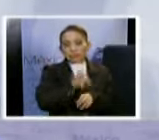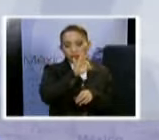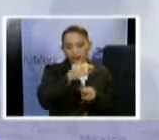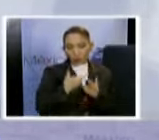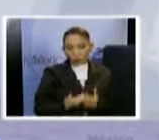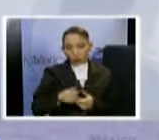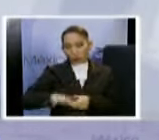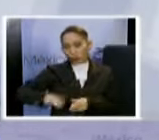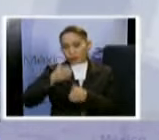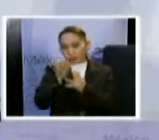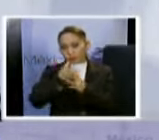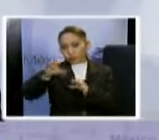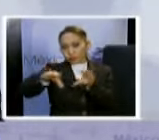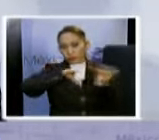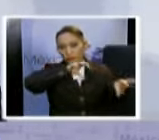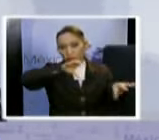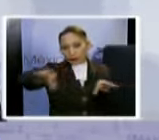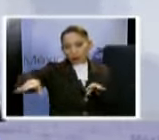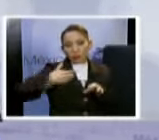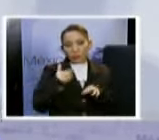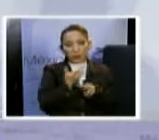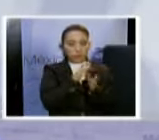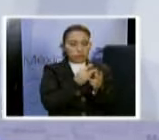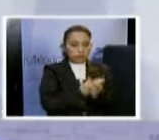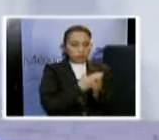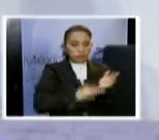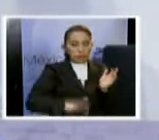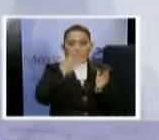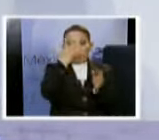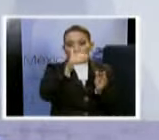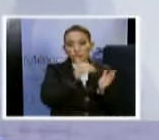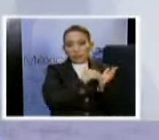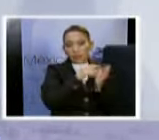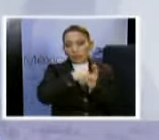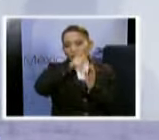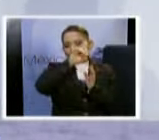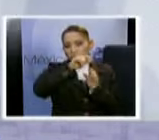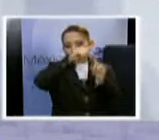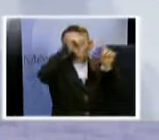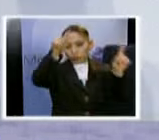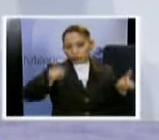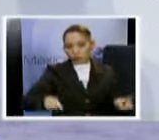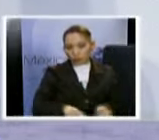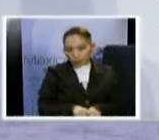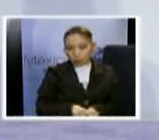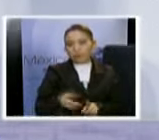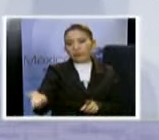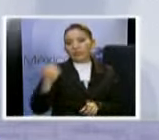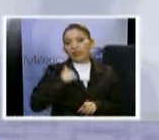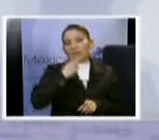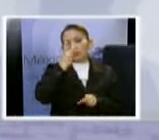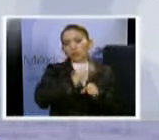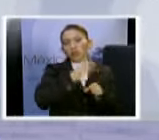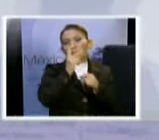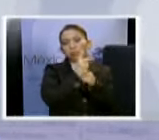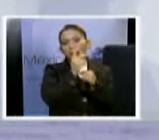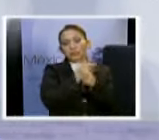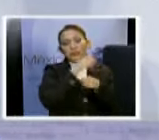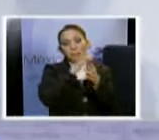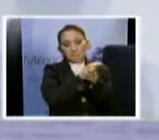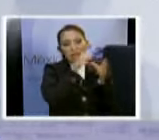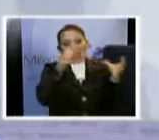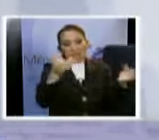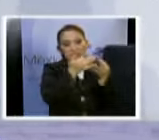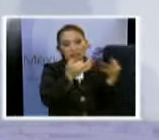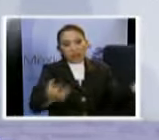restante está disperso en un territorio vastísimo de cerca de 10 millones de kilómetros cuadrados. Canadá es el segundo país con mayor